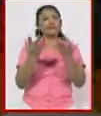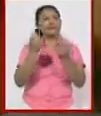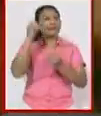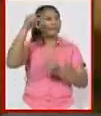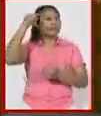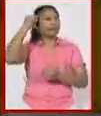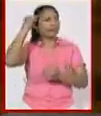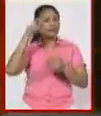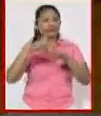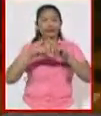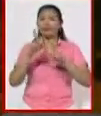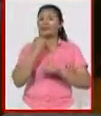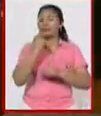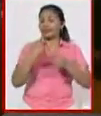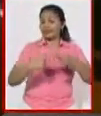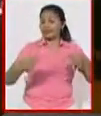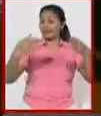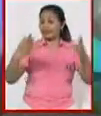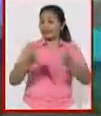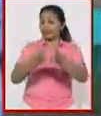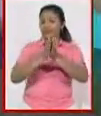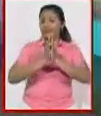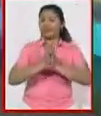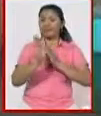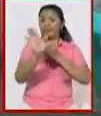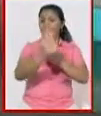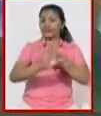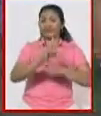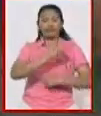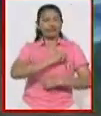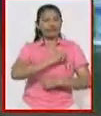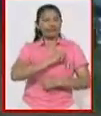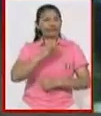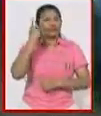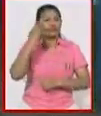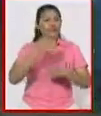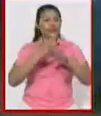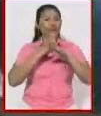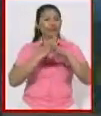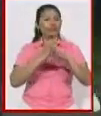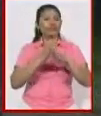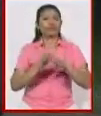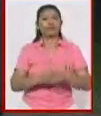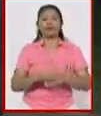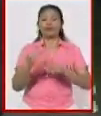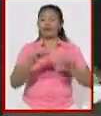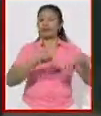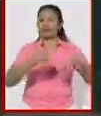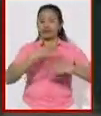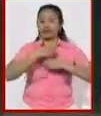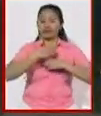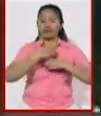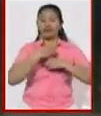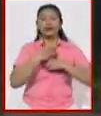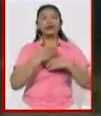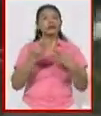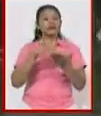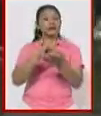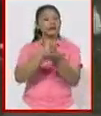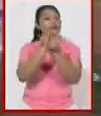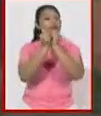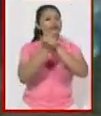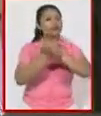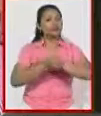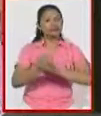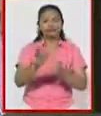quisiera el gobierno. Sin embargo, asegura la oposición de que van a pedir garantías a la policía para evitar que estos actos de protestas se vuelvan